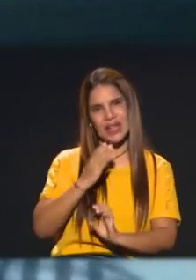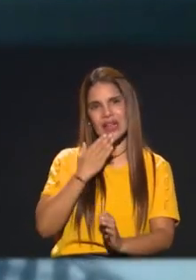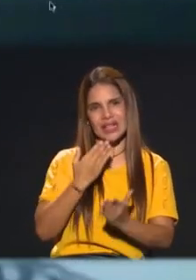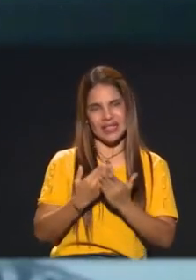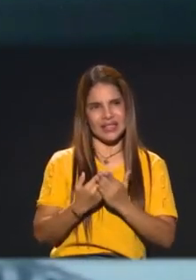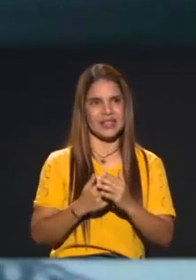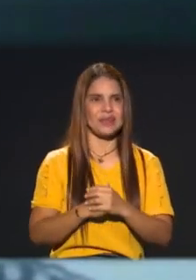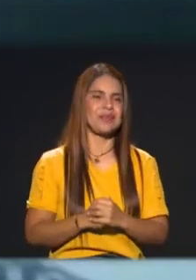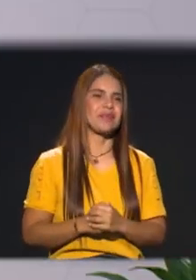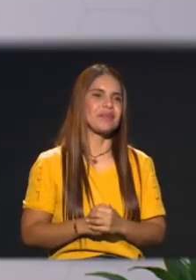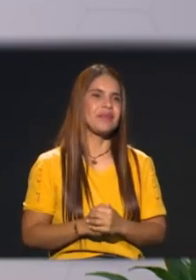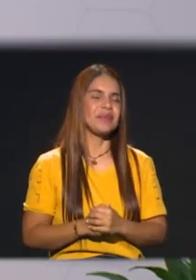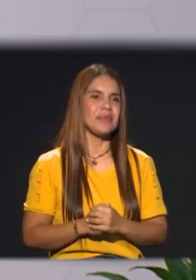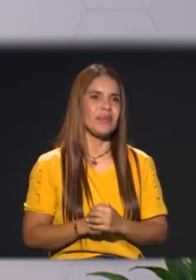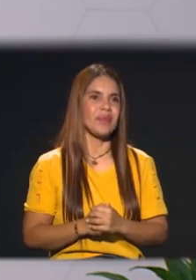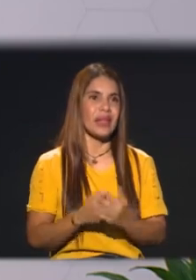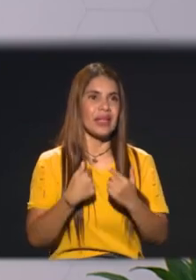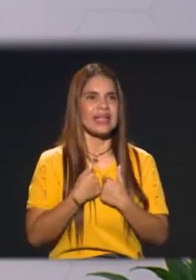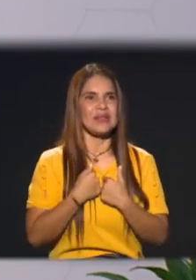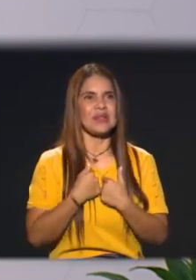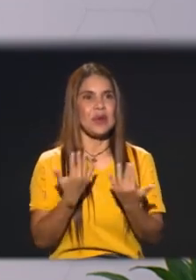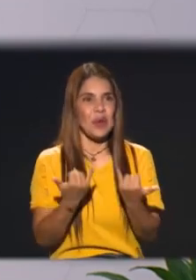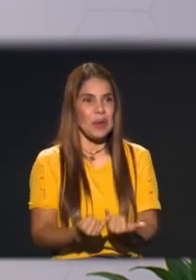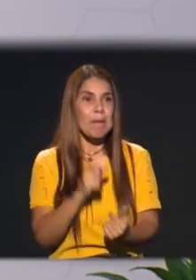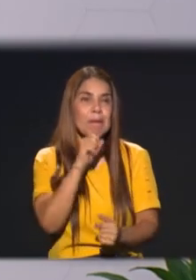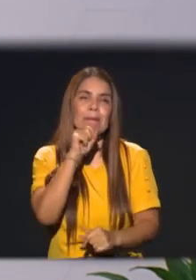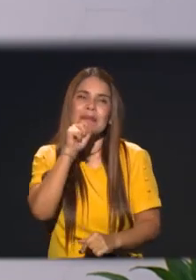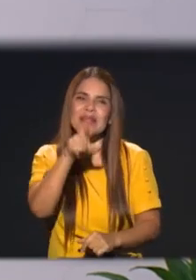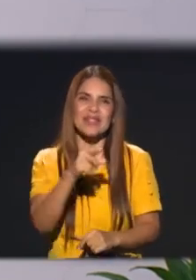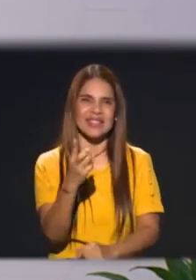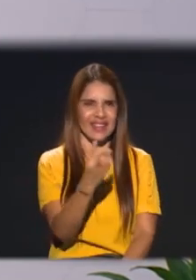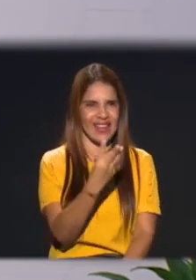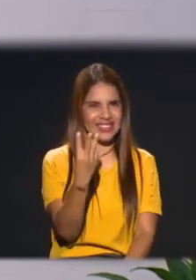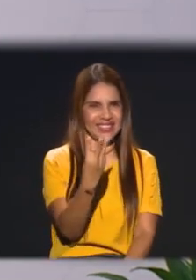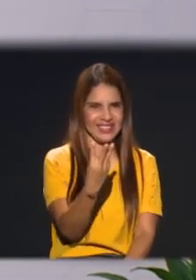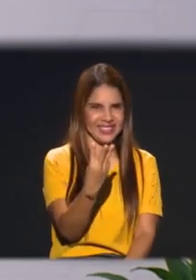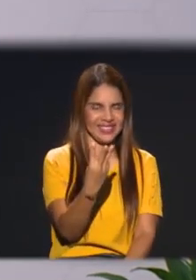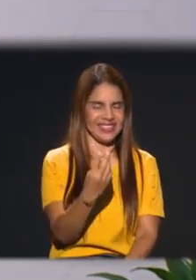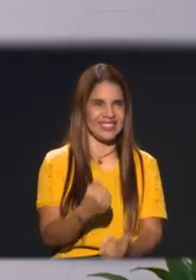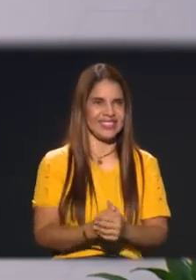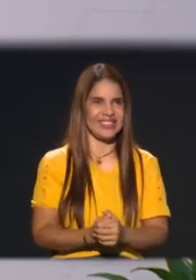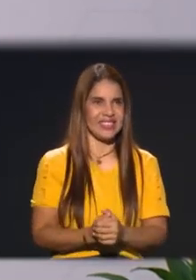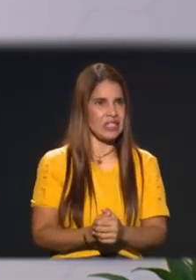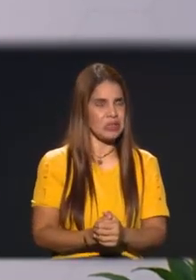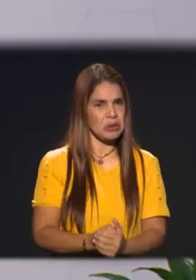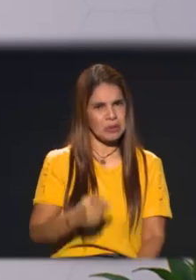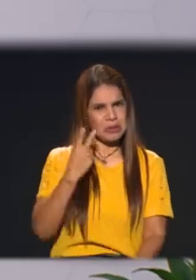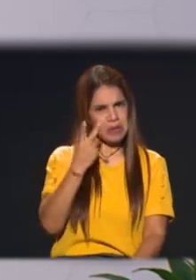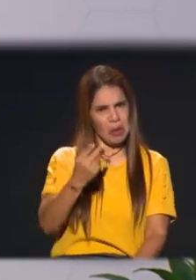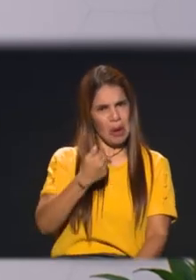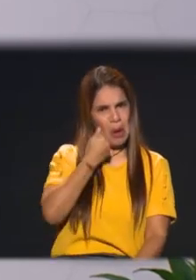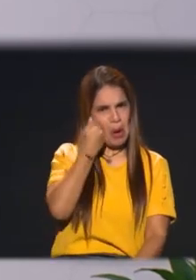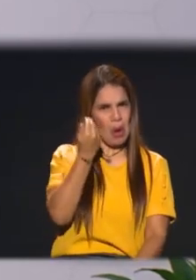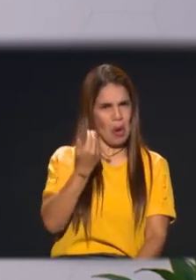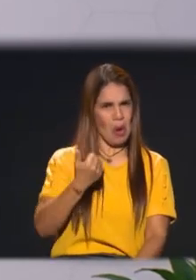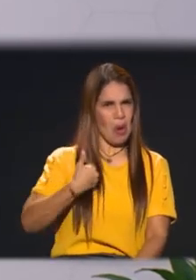nos ha hecho el día de hoy. Bueno, qué rico que estés acá con nosotros. Yo les quiero hacer una pregunta a los tres, y ahorita lo decía, no aparentan la edad, no, pero